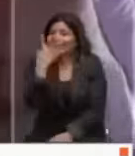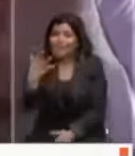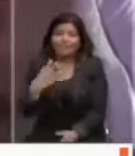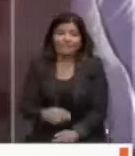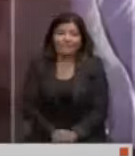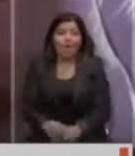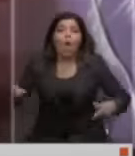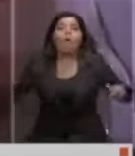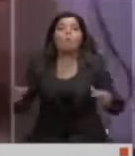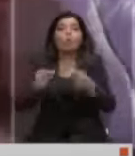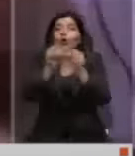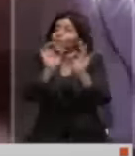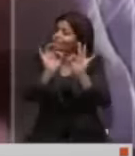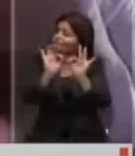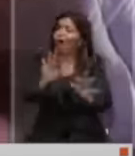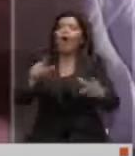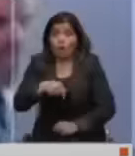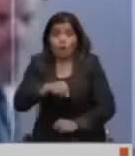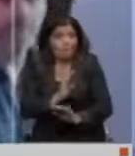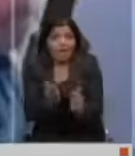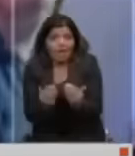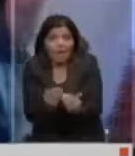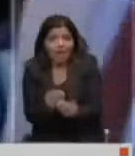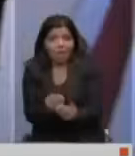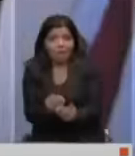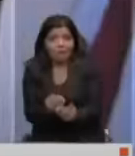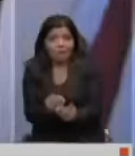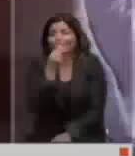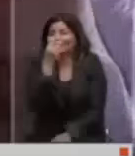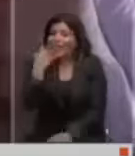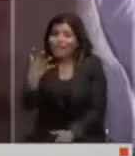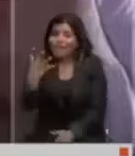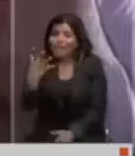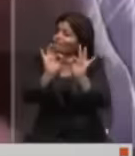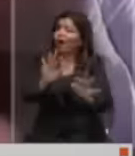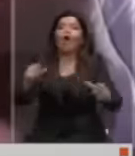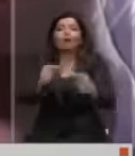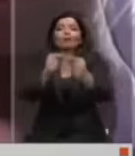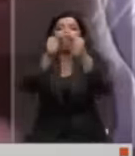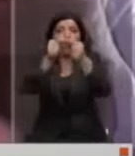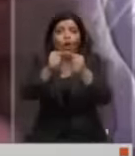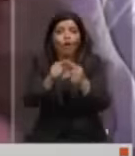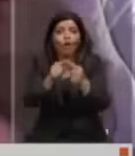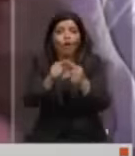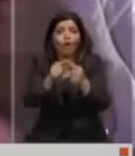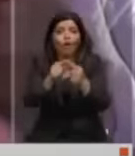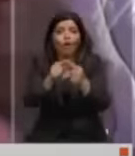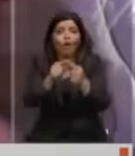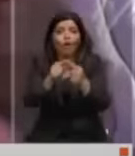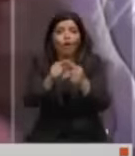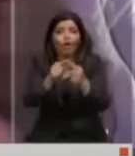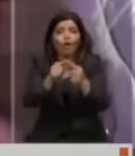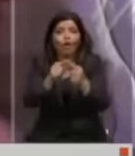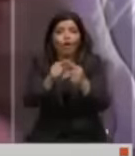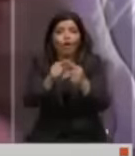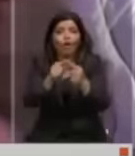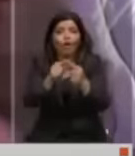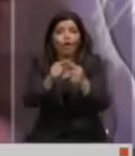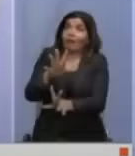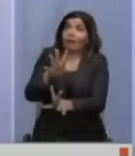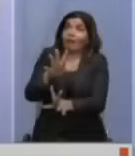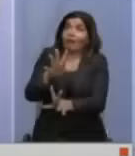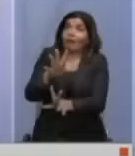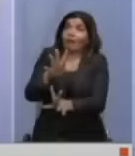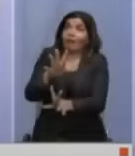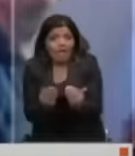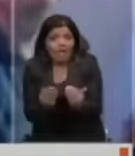pucón pucón y retoma esta dicho que no hab Senda alcalde de pucón